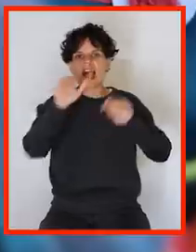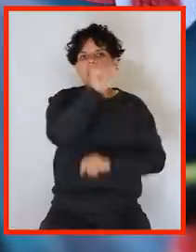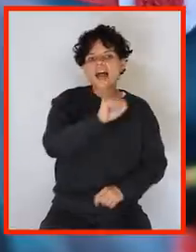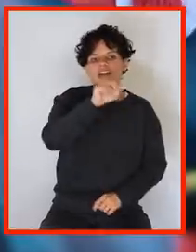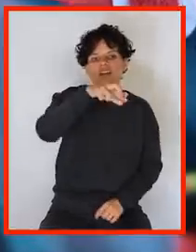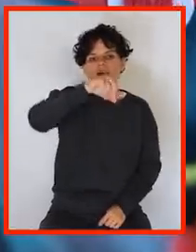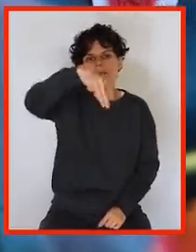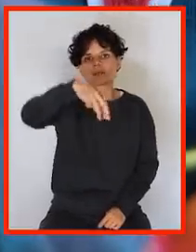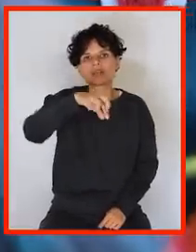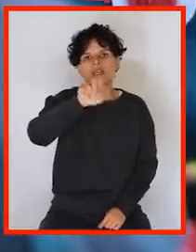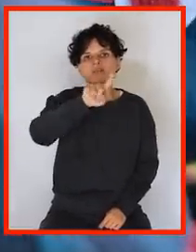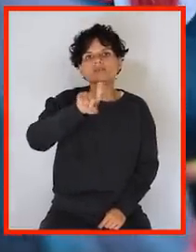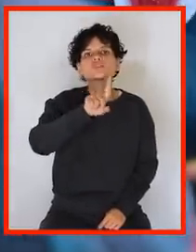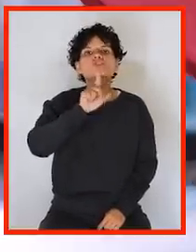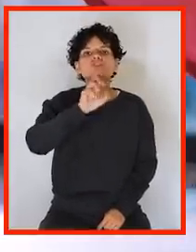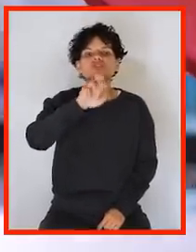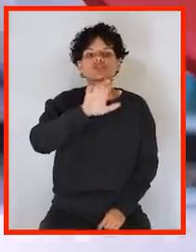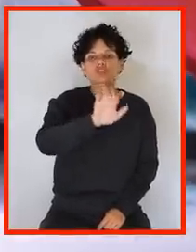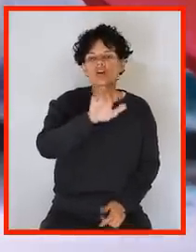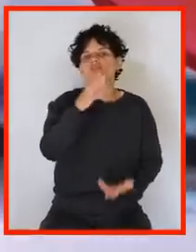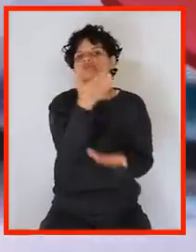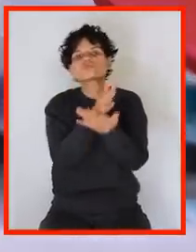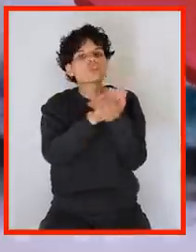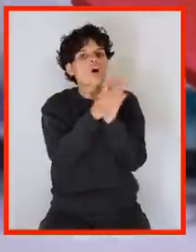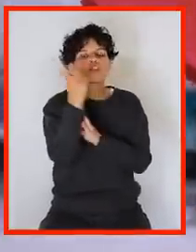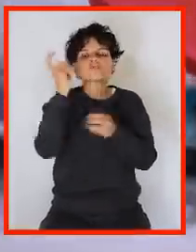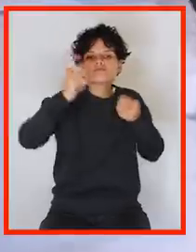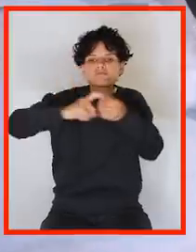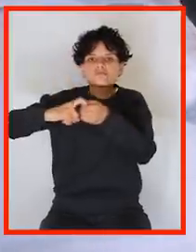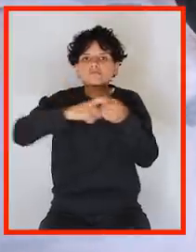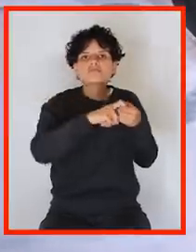Está. Arroba Pimstore, todos a seguirlo.